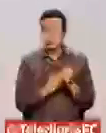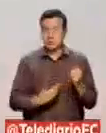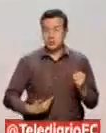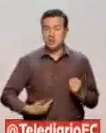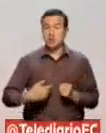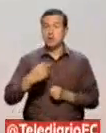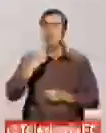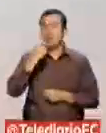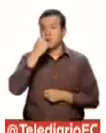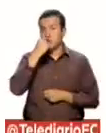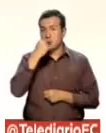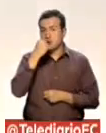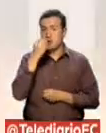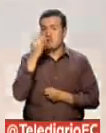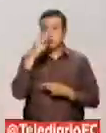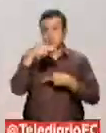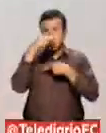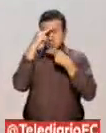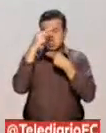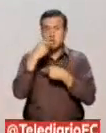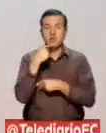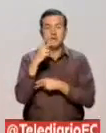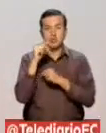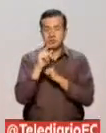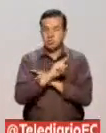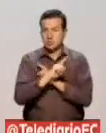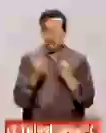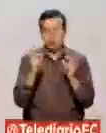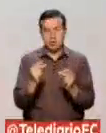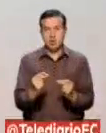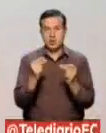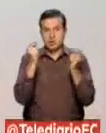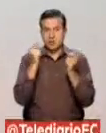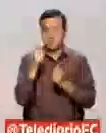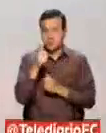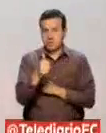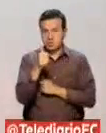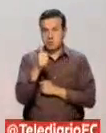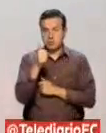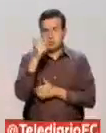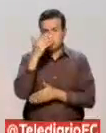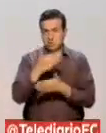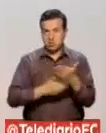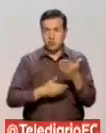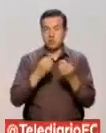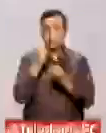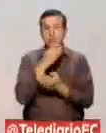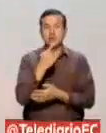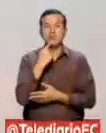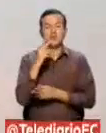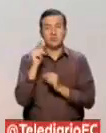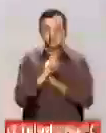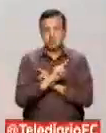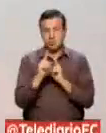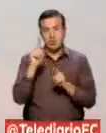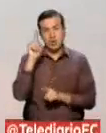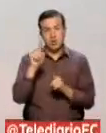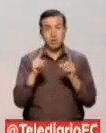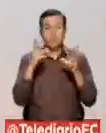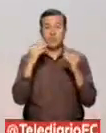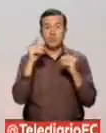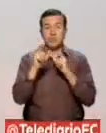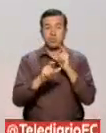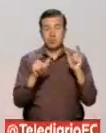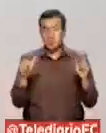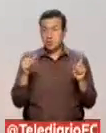para Diario La Hora. La noticia fue desmentida casi de inmediato por el mismo editor general del medio, aunque generó cientos de